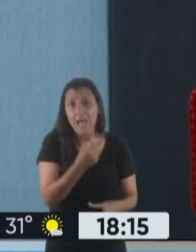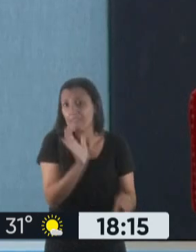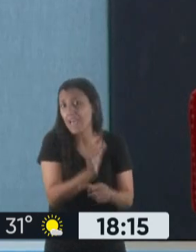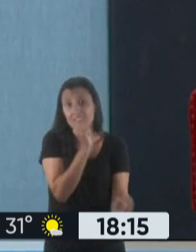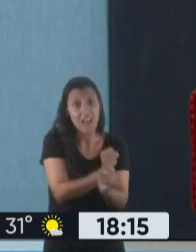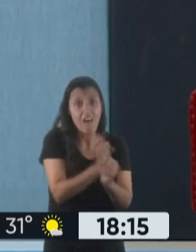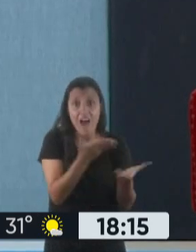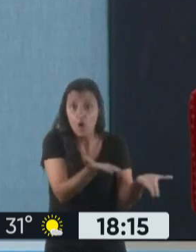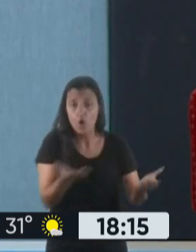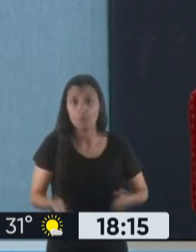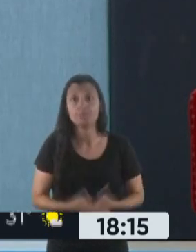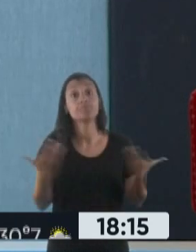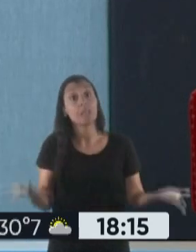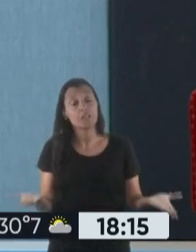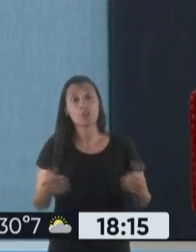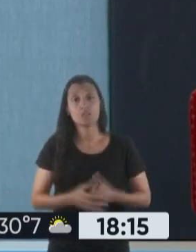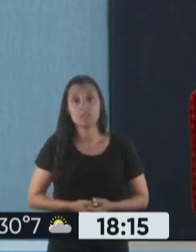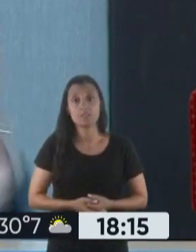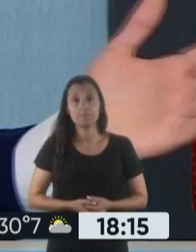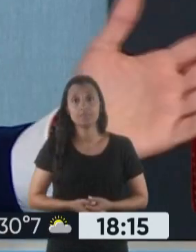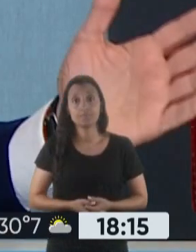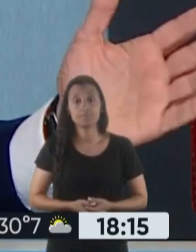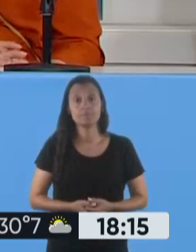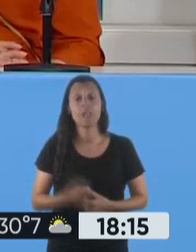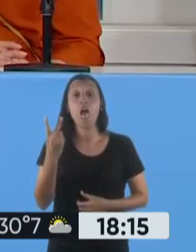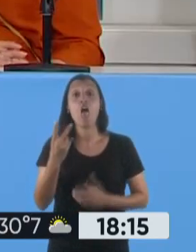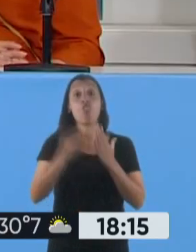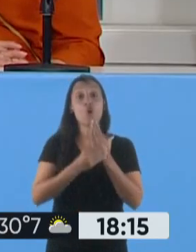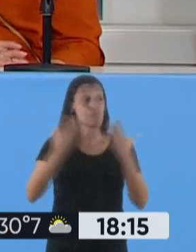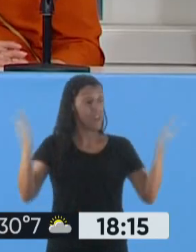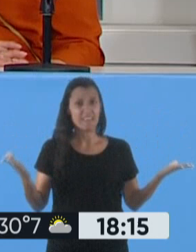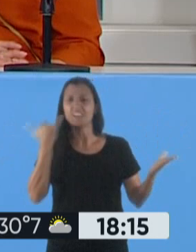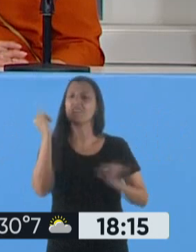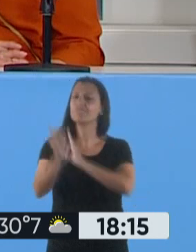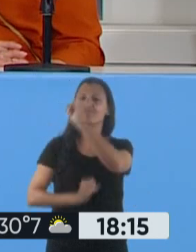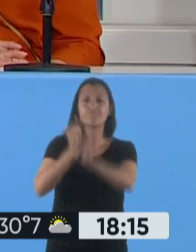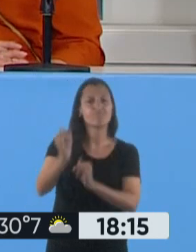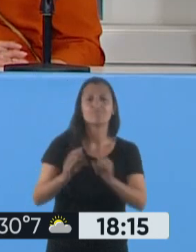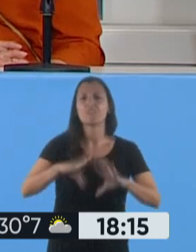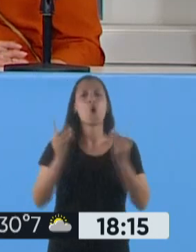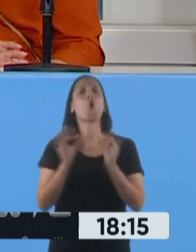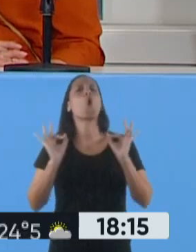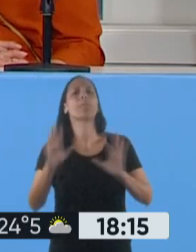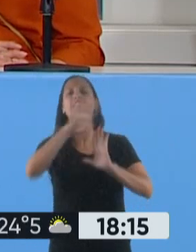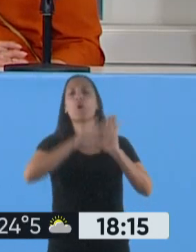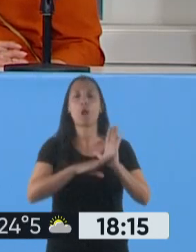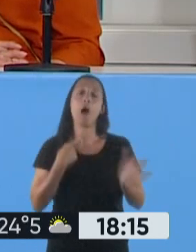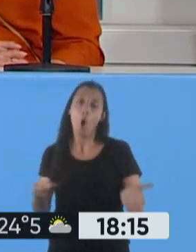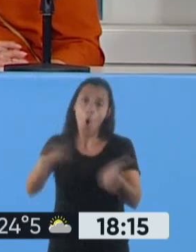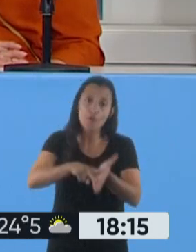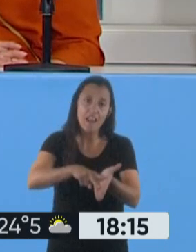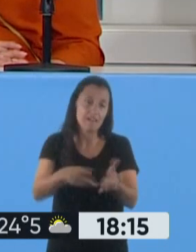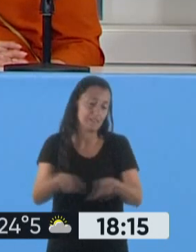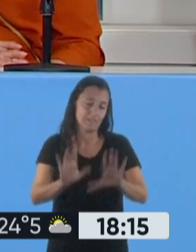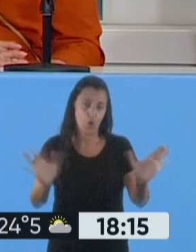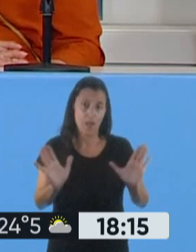reclama? Así que las dos menitas explicaron mejor que yo de qué se trata este programa, con lo cual no los voy a aburrir.